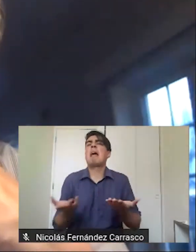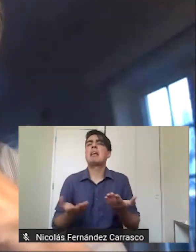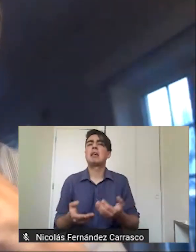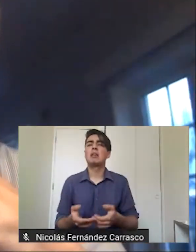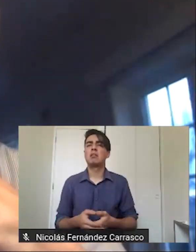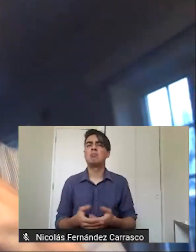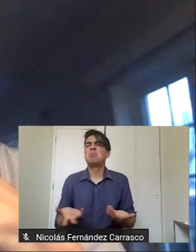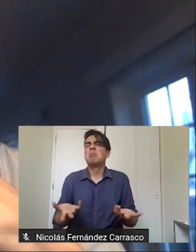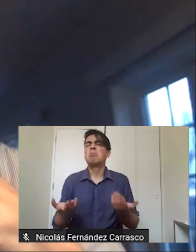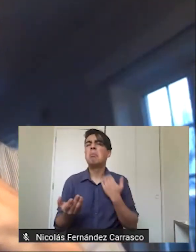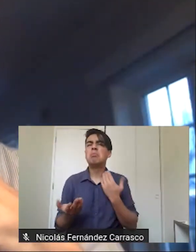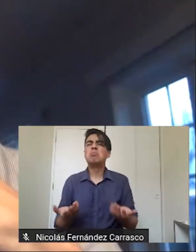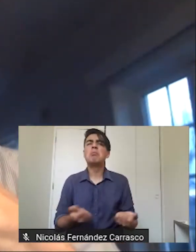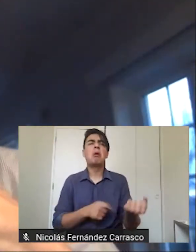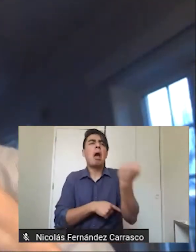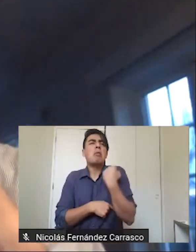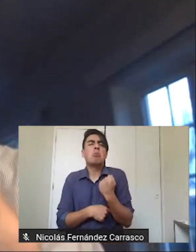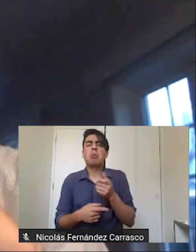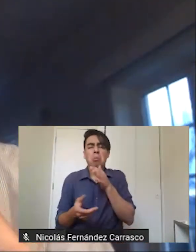hacerlo?